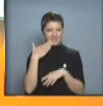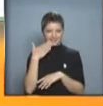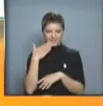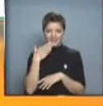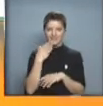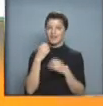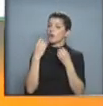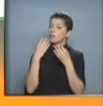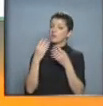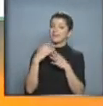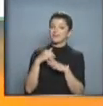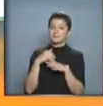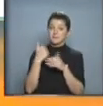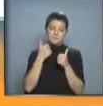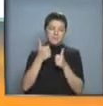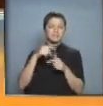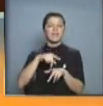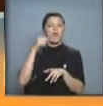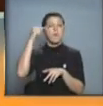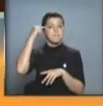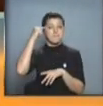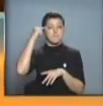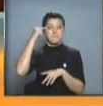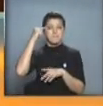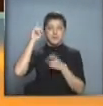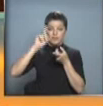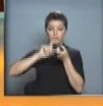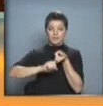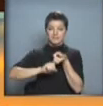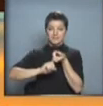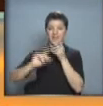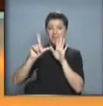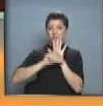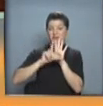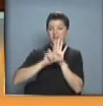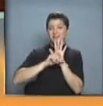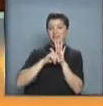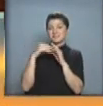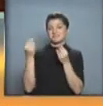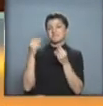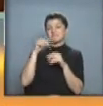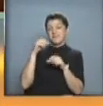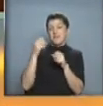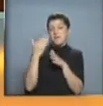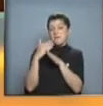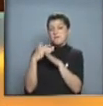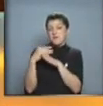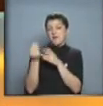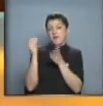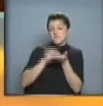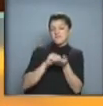pienso que el casamiento... Bien. Yo pienso que el casamiento legal no implica no hacer una pareja. Son muchas parejas que no